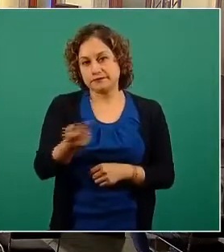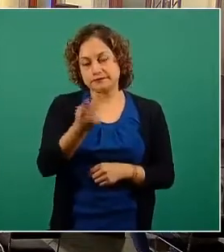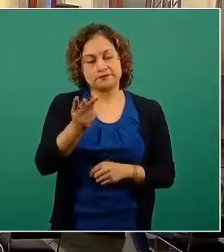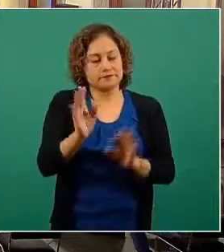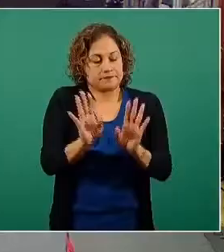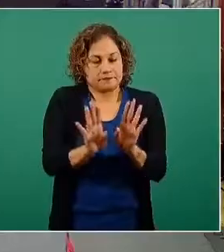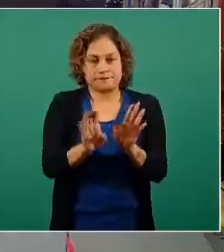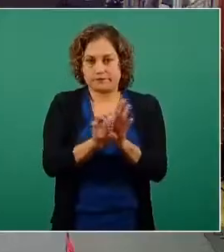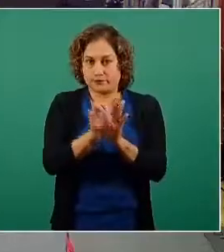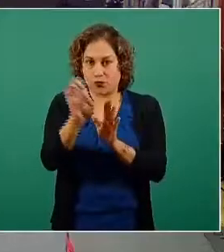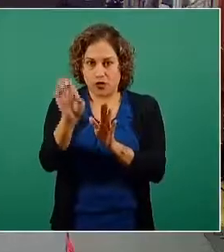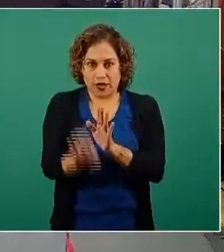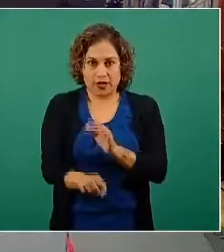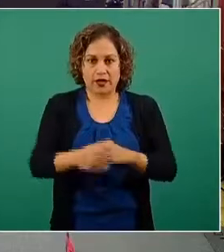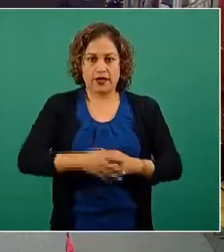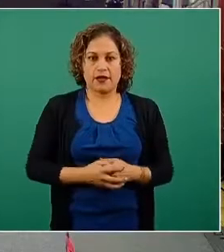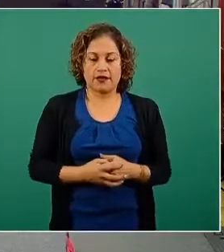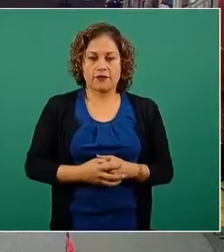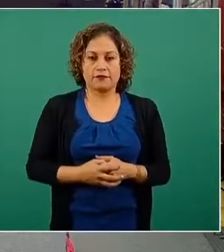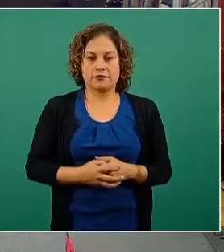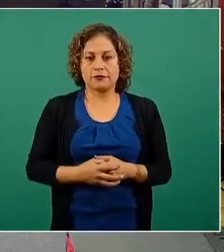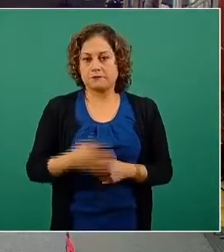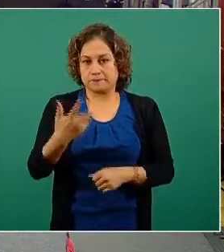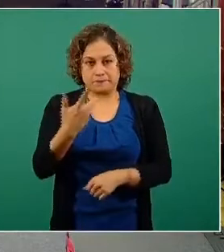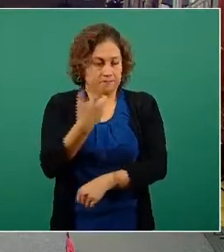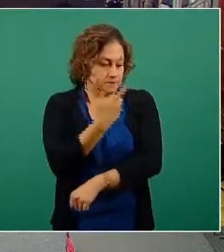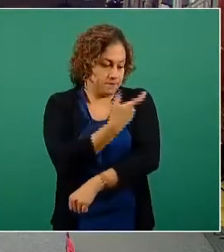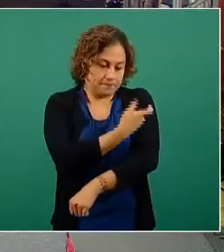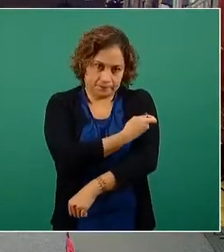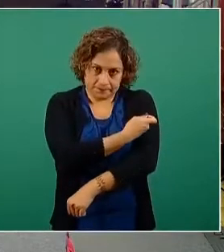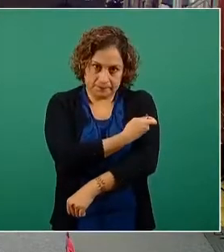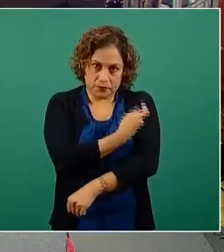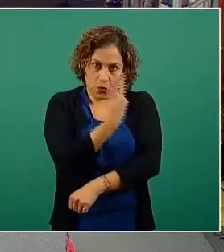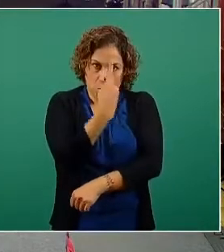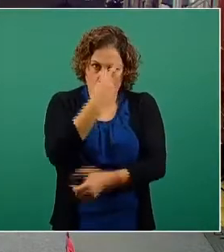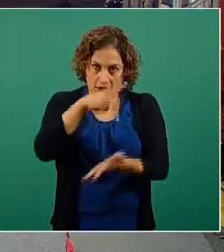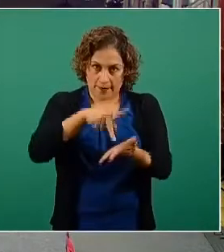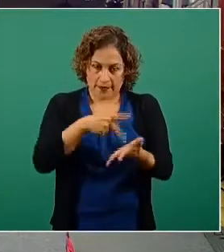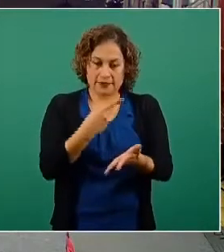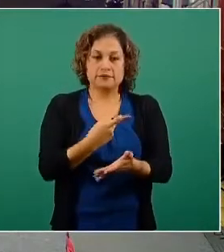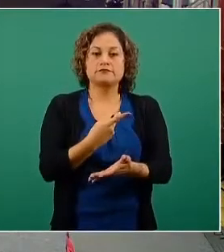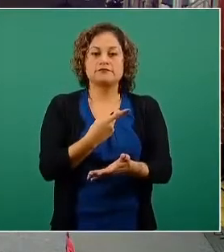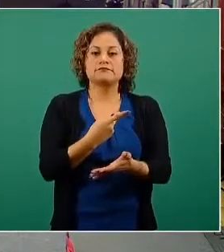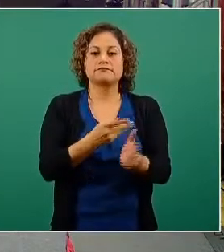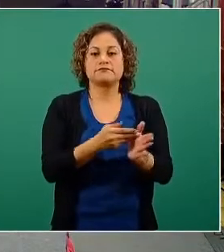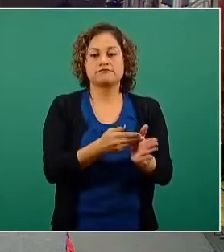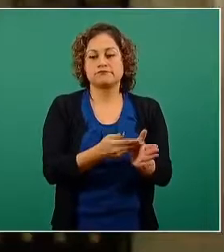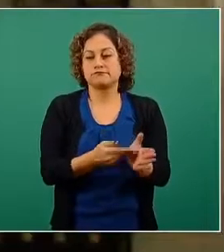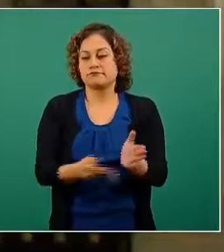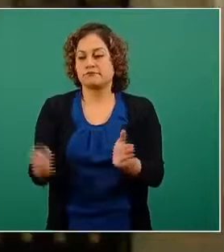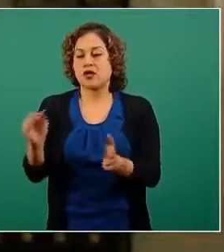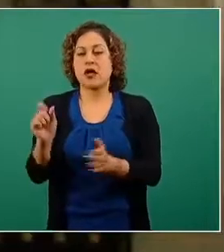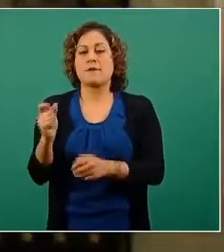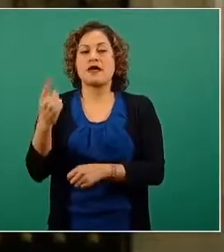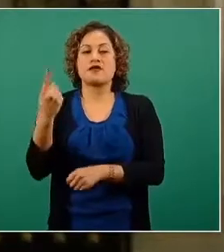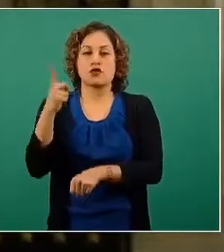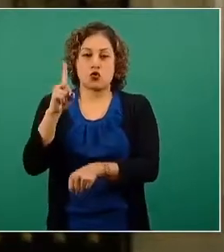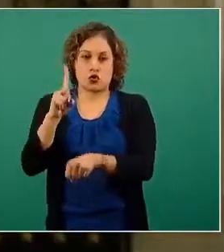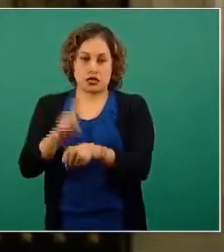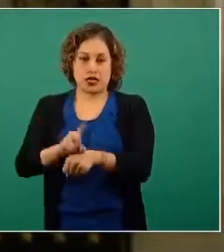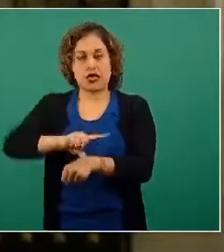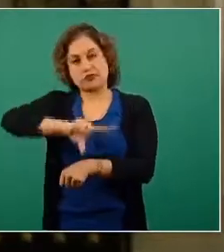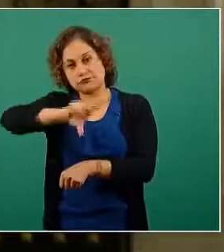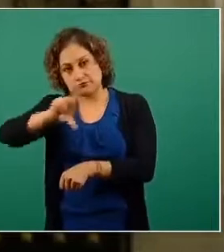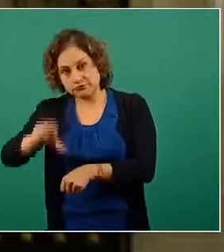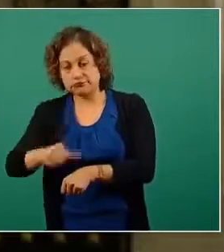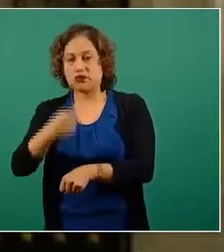sucedería si la primera aplicación de la vacuna, antes de que pasaran los 21 días, que es el lapso más corto dentro de lo que se